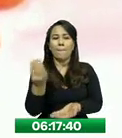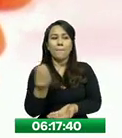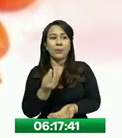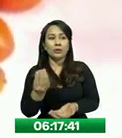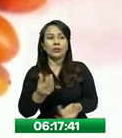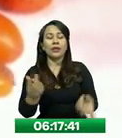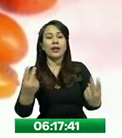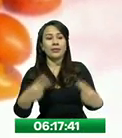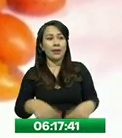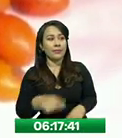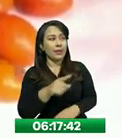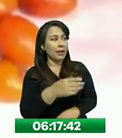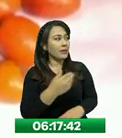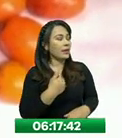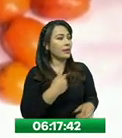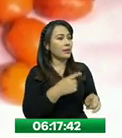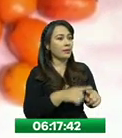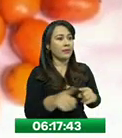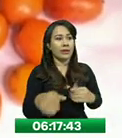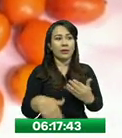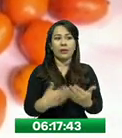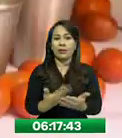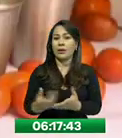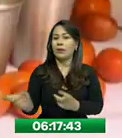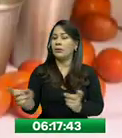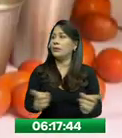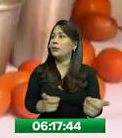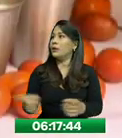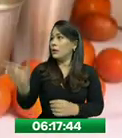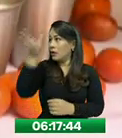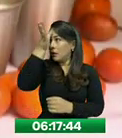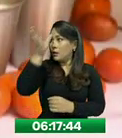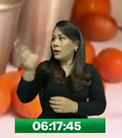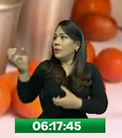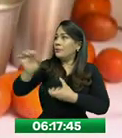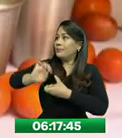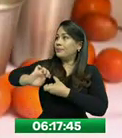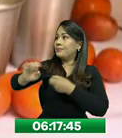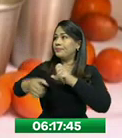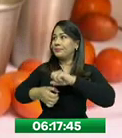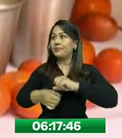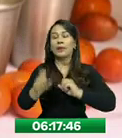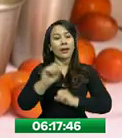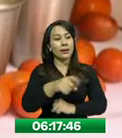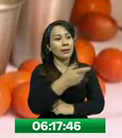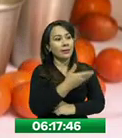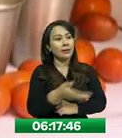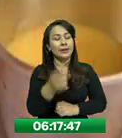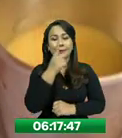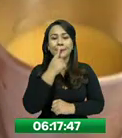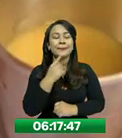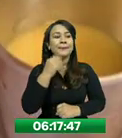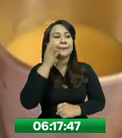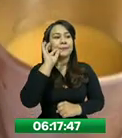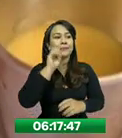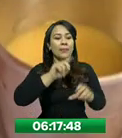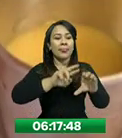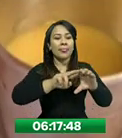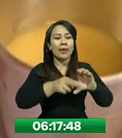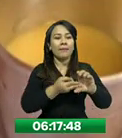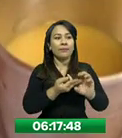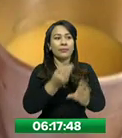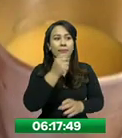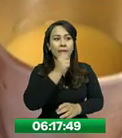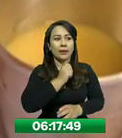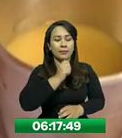han convertido en parte esencial de su tradición. Es así que los visitantes podrán degustar unas deliciosas mermeladas, vinos